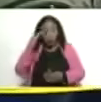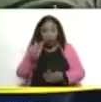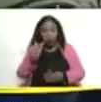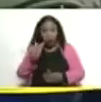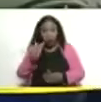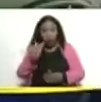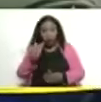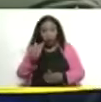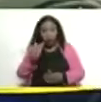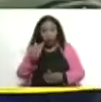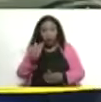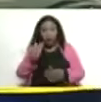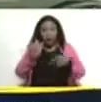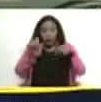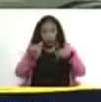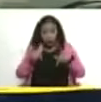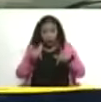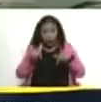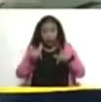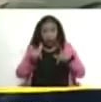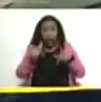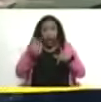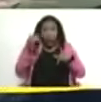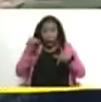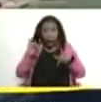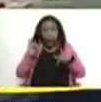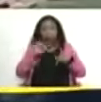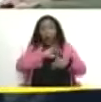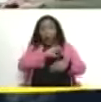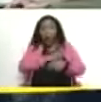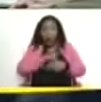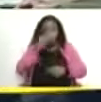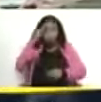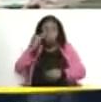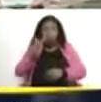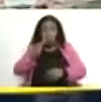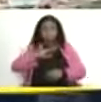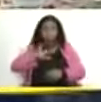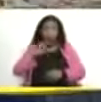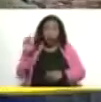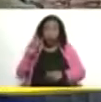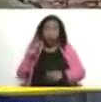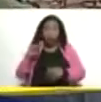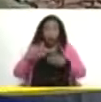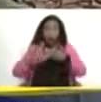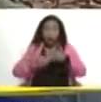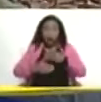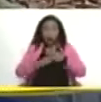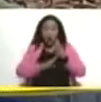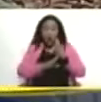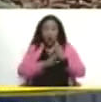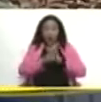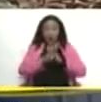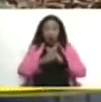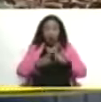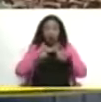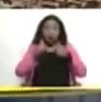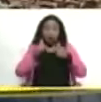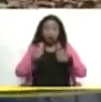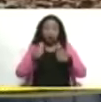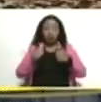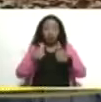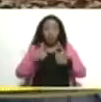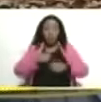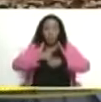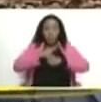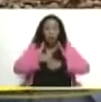cuando nuestra patria tuvo poder militar, nuestra patria avanzó con brillo, cabalgando